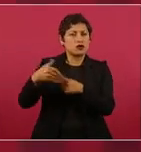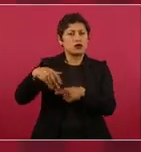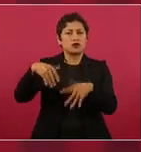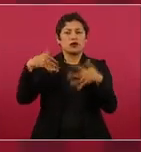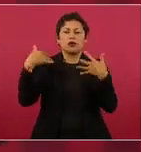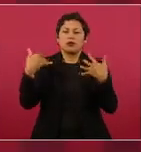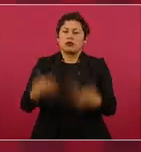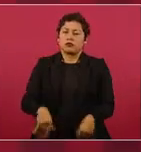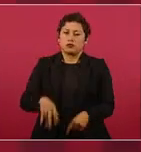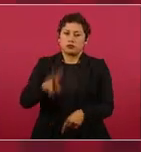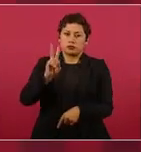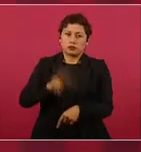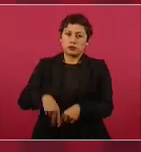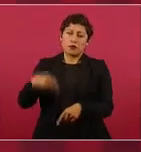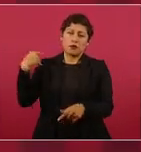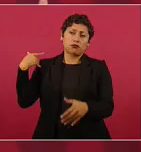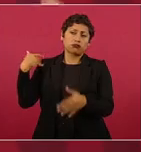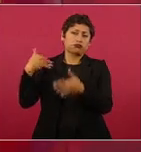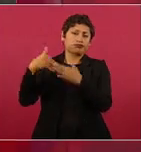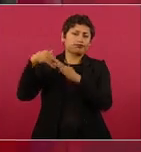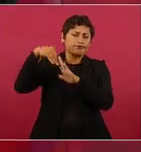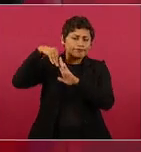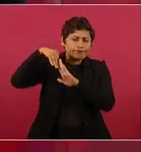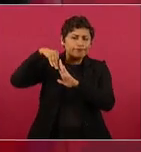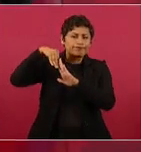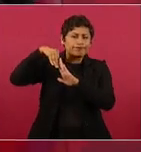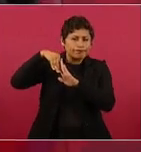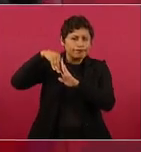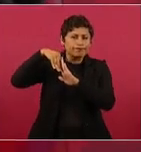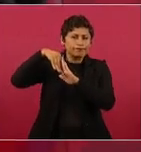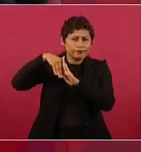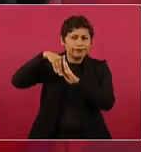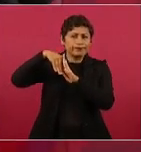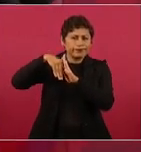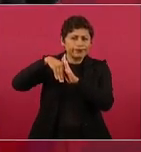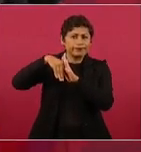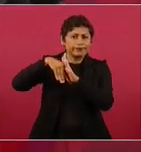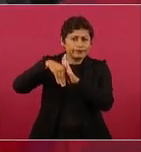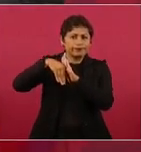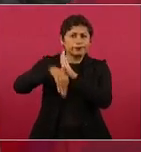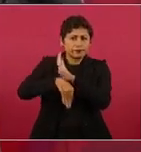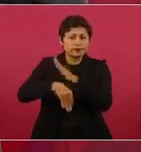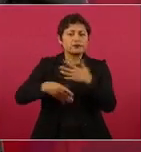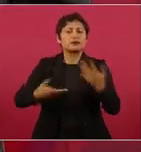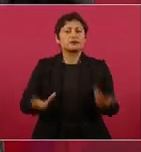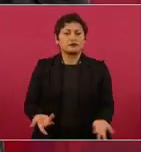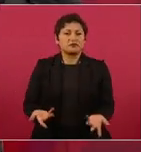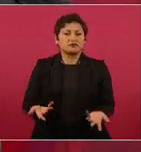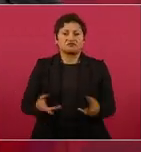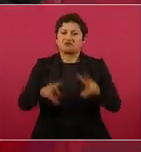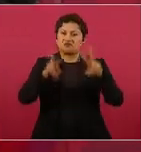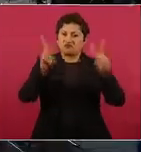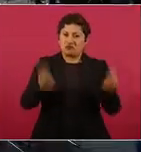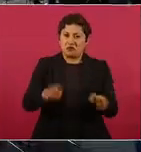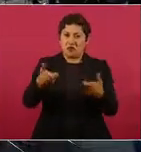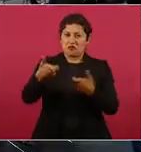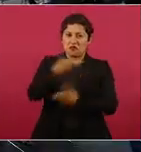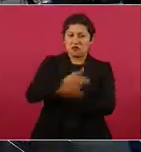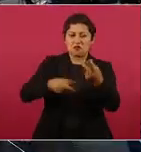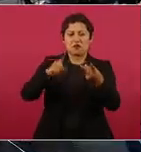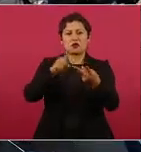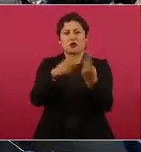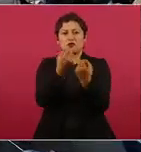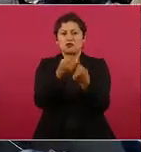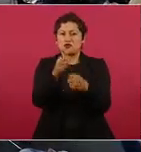de degradación progresivo, que tuvo que ver con lo económico, con lo social, con lo